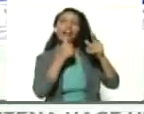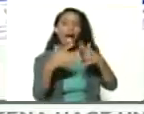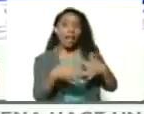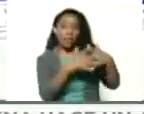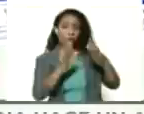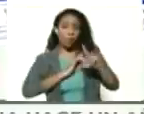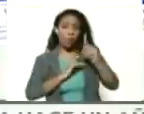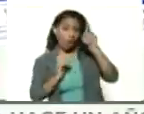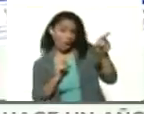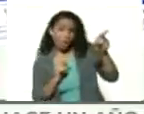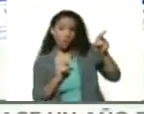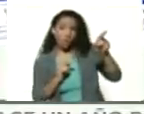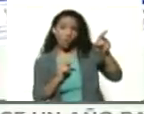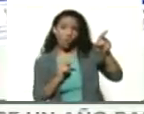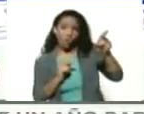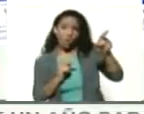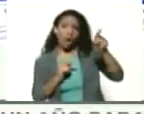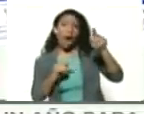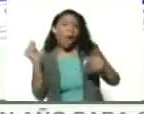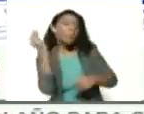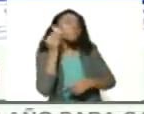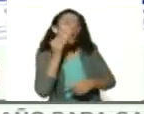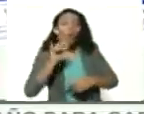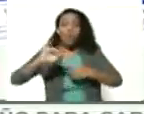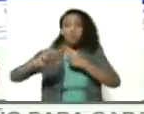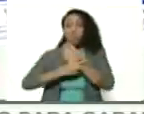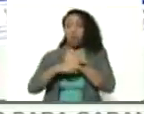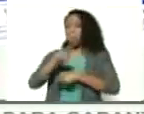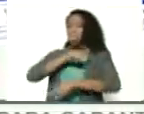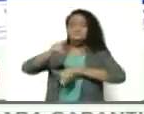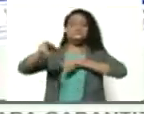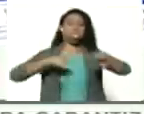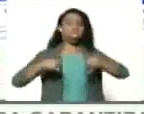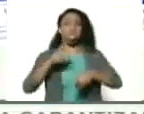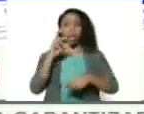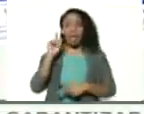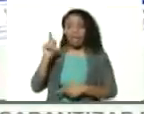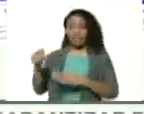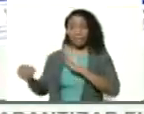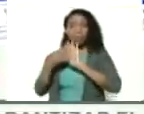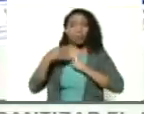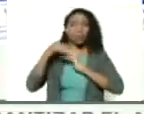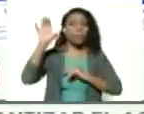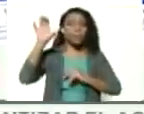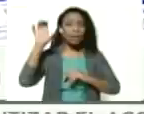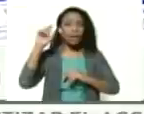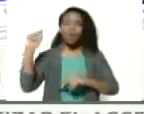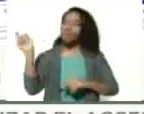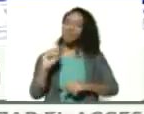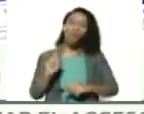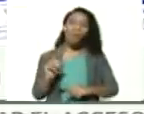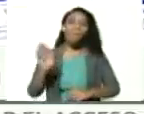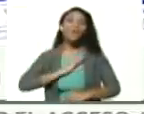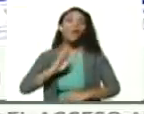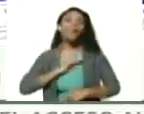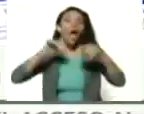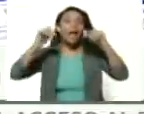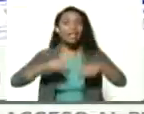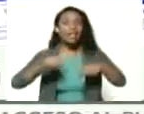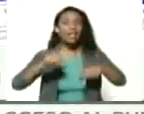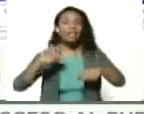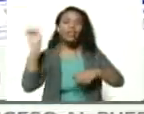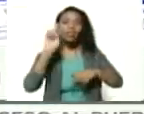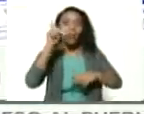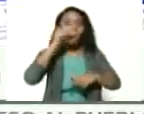Unidos? ¿Al bobolongo mandadero antipatria? Le pertenece a los venezolanos y a las